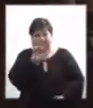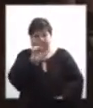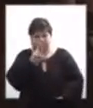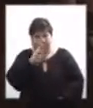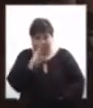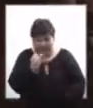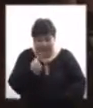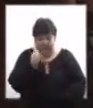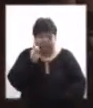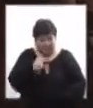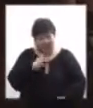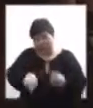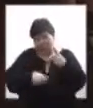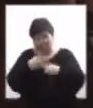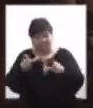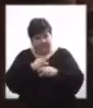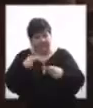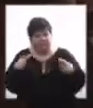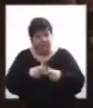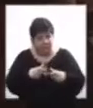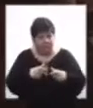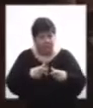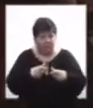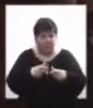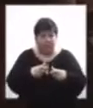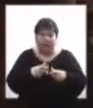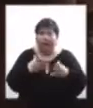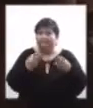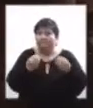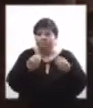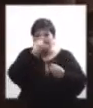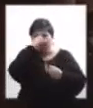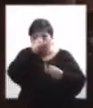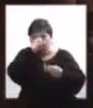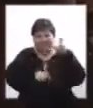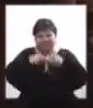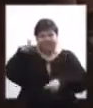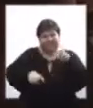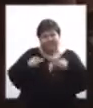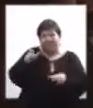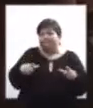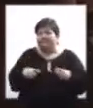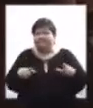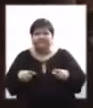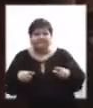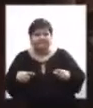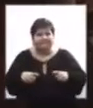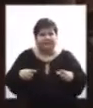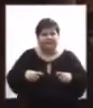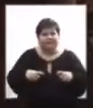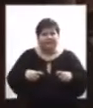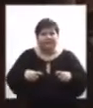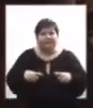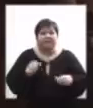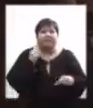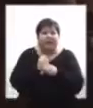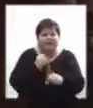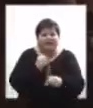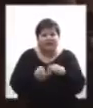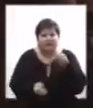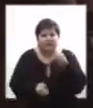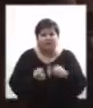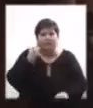cuidadosos al salir de una reunión donde sabemos que hay miles de floridenses con la expectativa de generar una fuente de